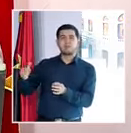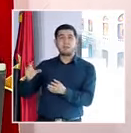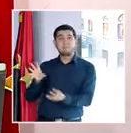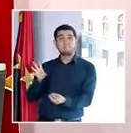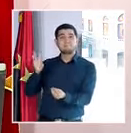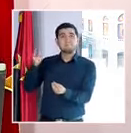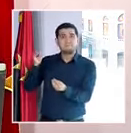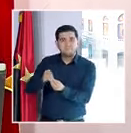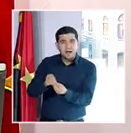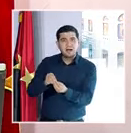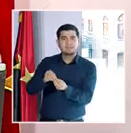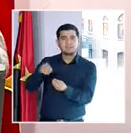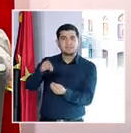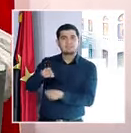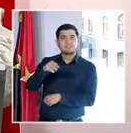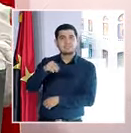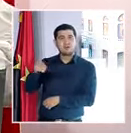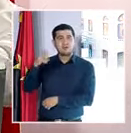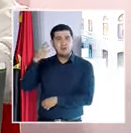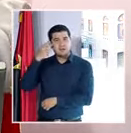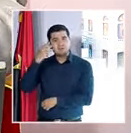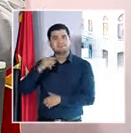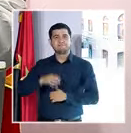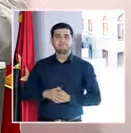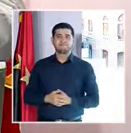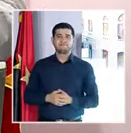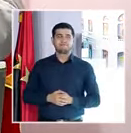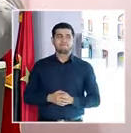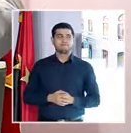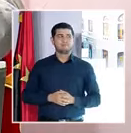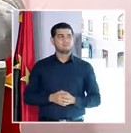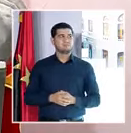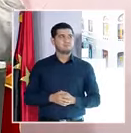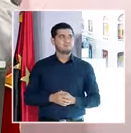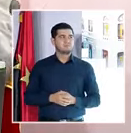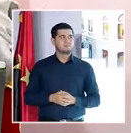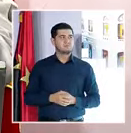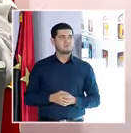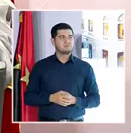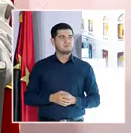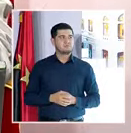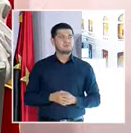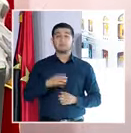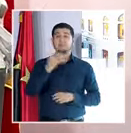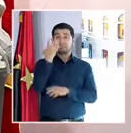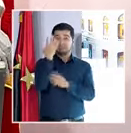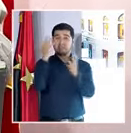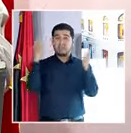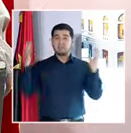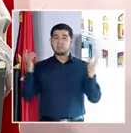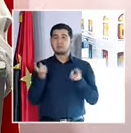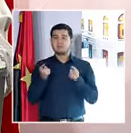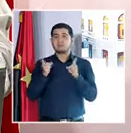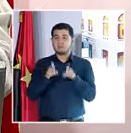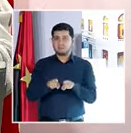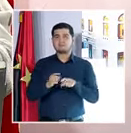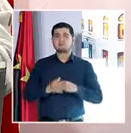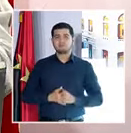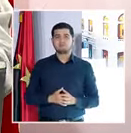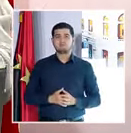Playa, Bucaracica y Acarí. Aquí me faltó Salazar en el compromiso que